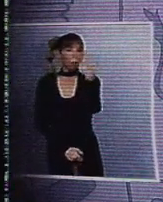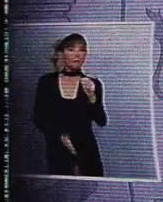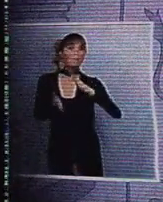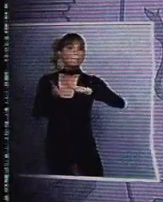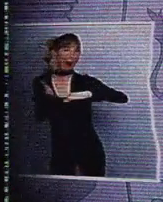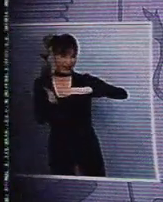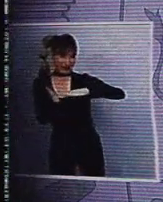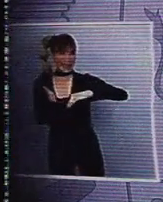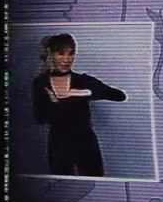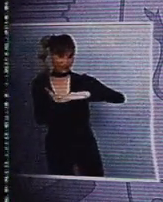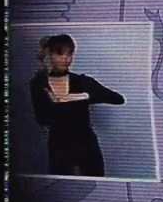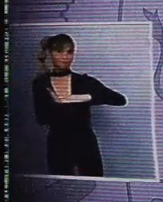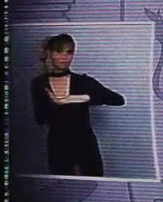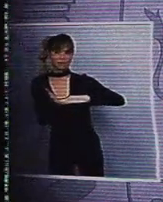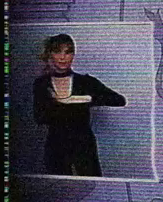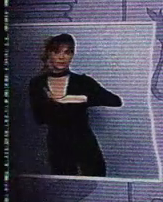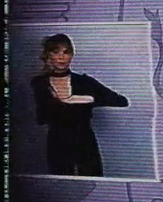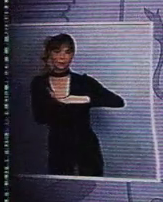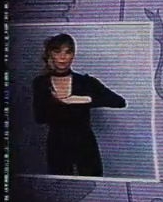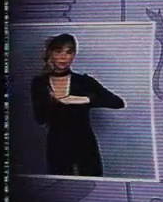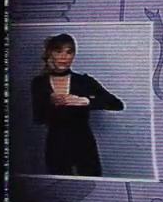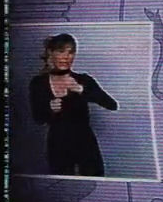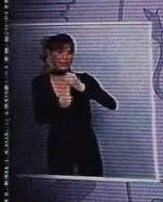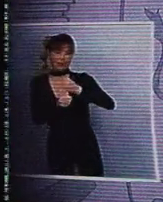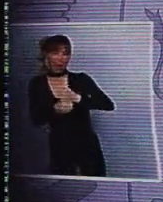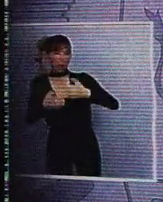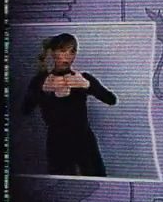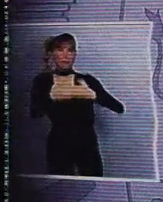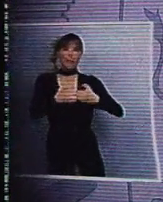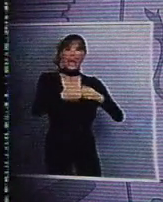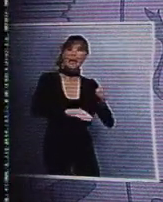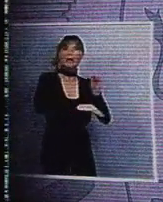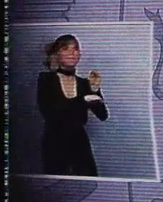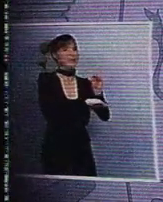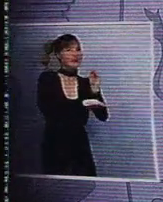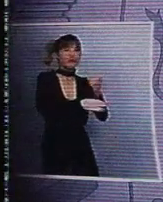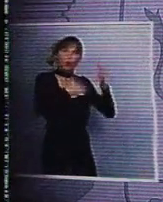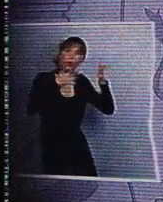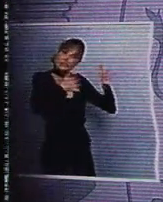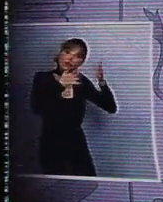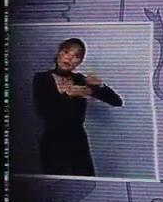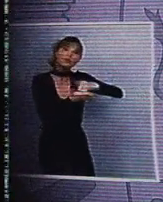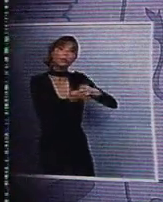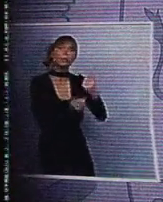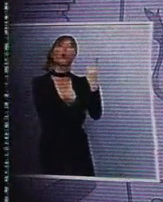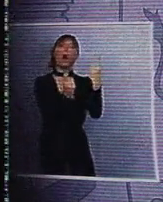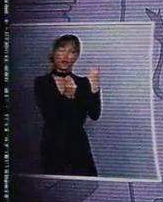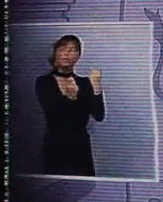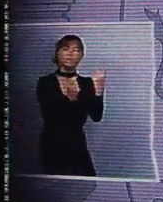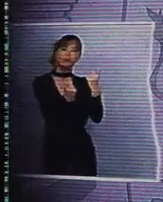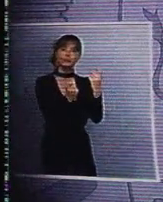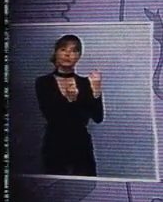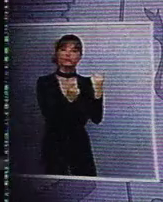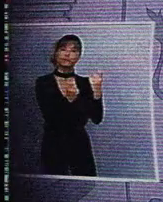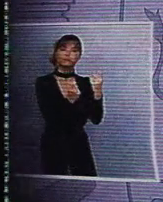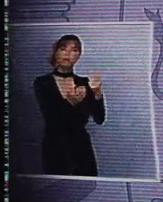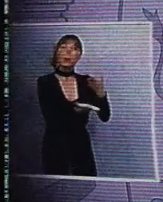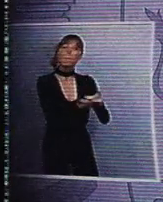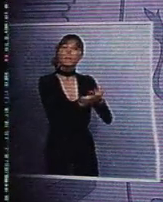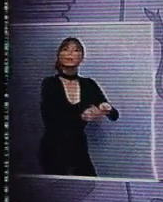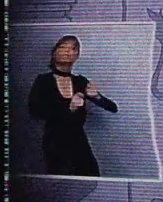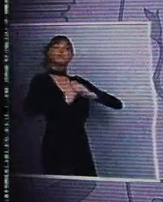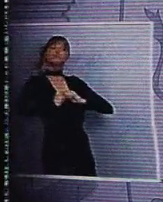responsabilidades su gobierno no solo ha fallado en proteger a los ciudadanos ha traicionado activamente su